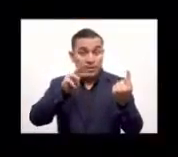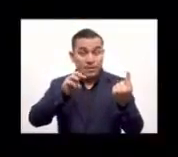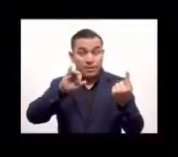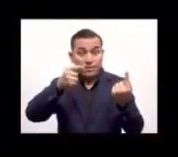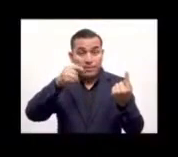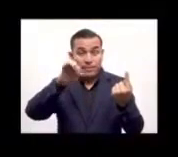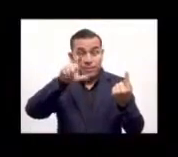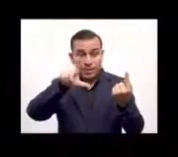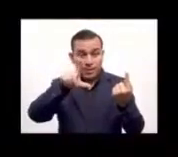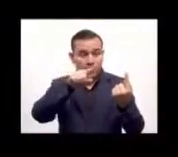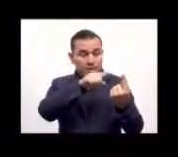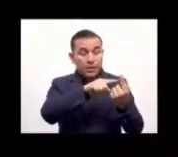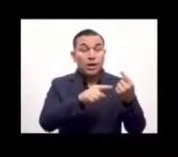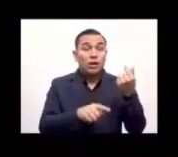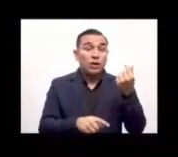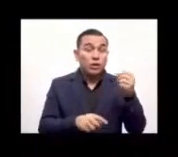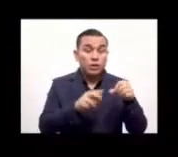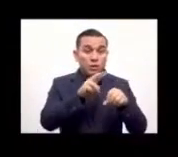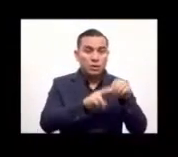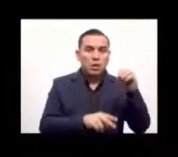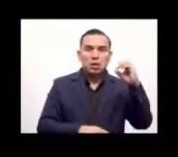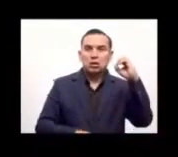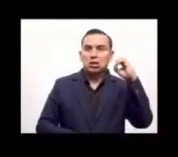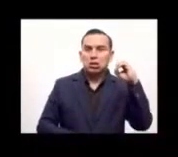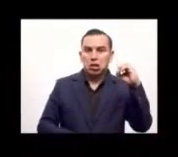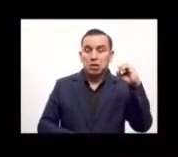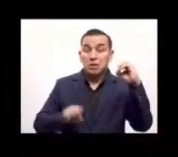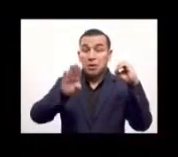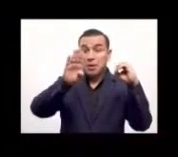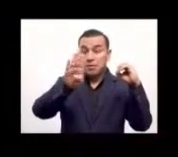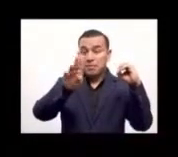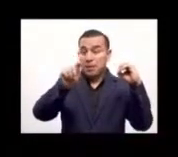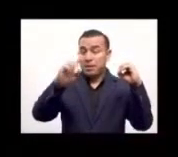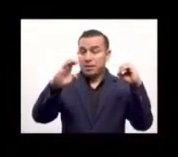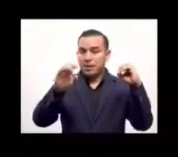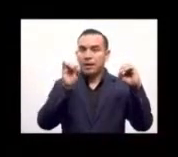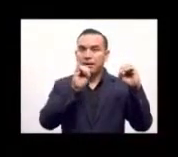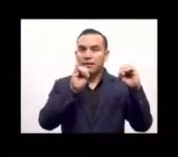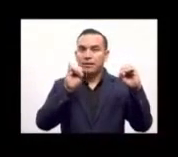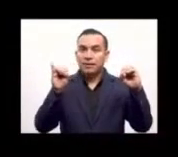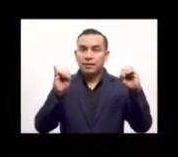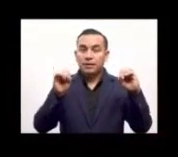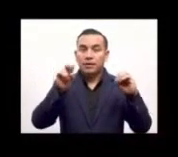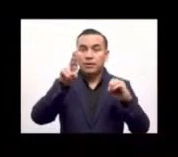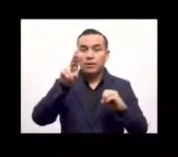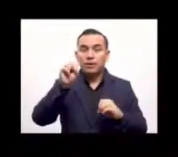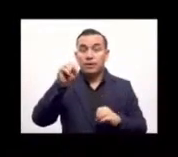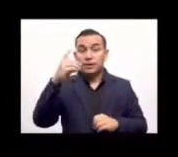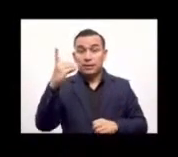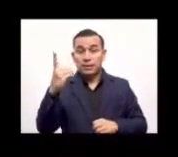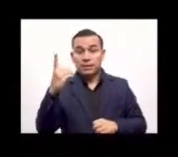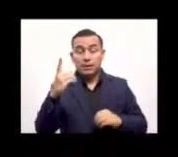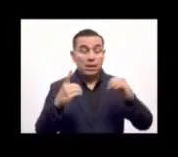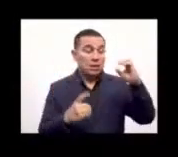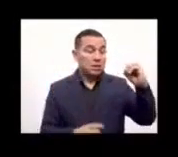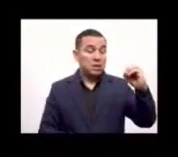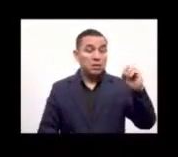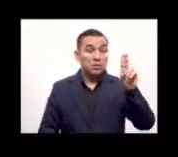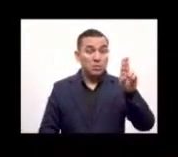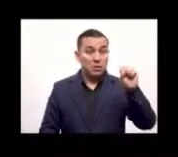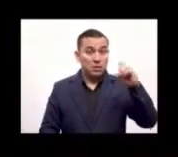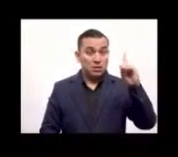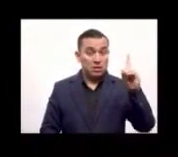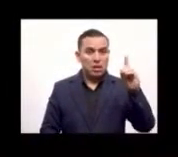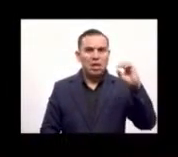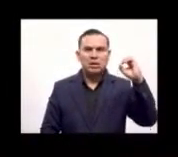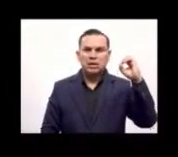cuando abres una aplicación y de repente dices, pero que todas las secundarias técnicas se registren en mi aplicación